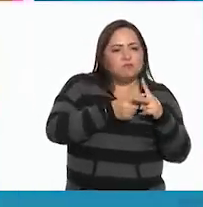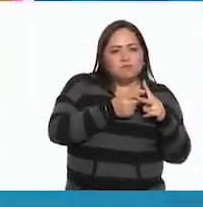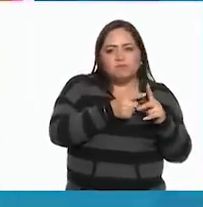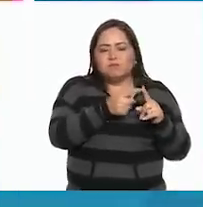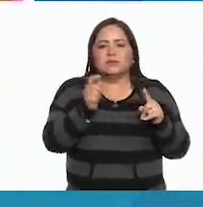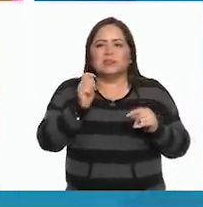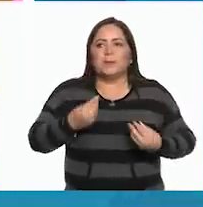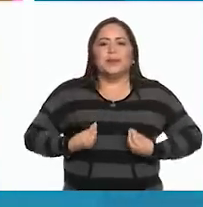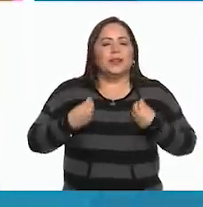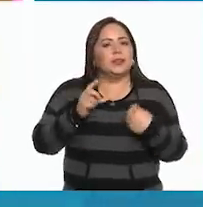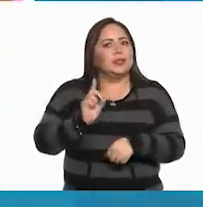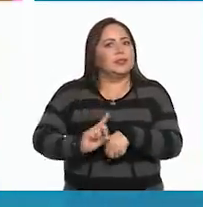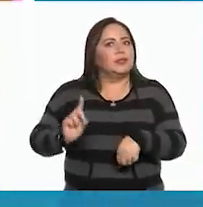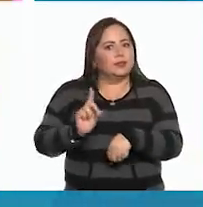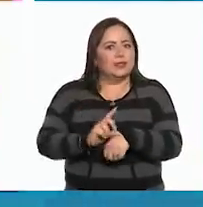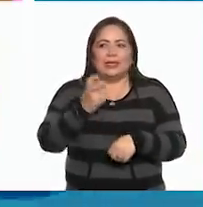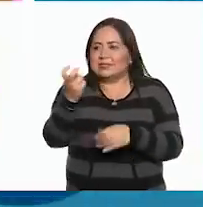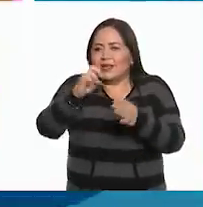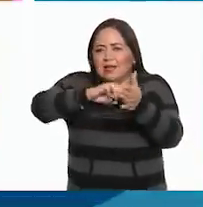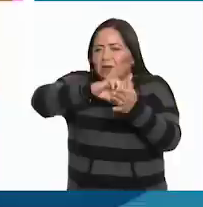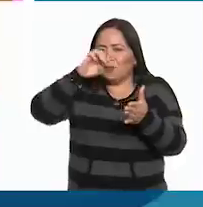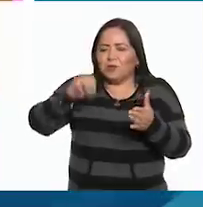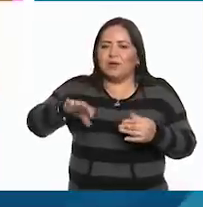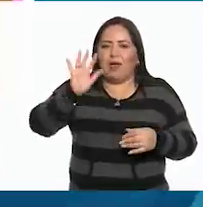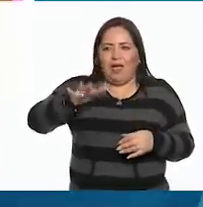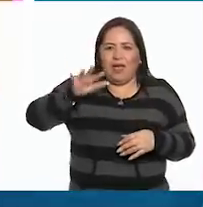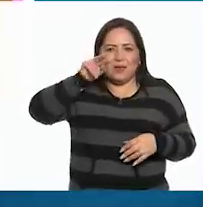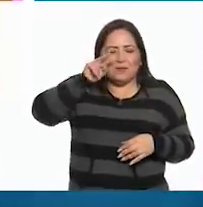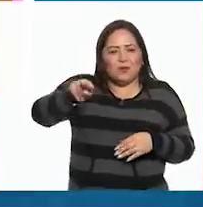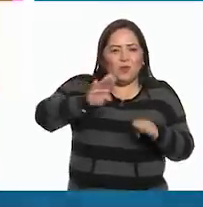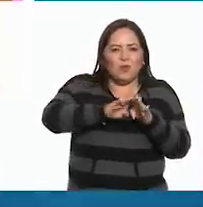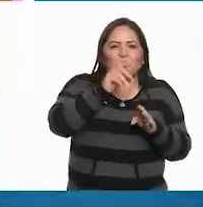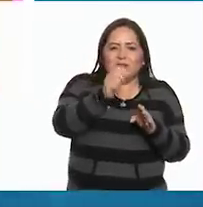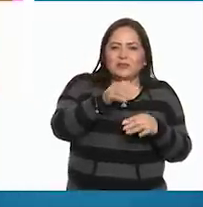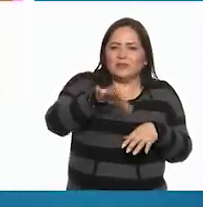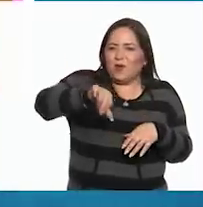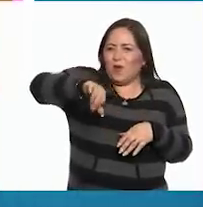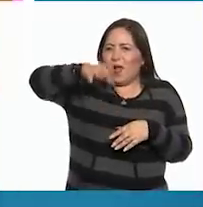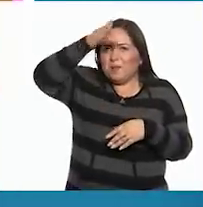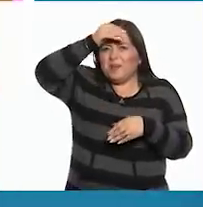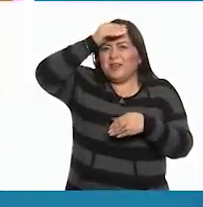la vida diaria. En este ejemplo, pues pudimos poner en práctica lo que hemos